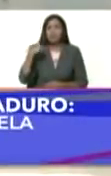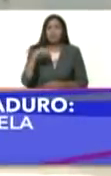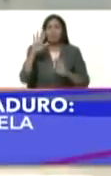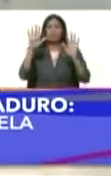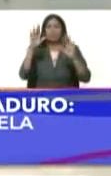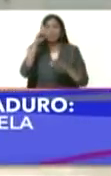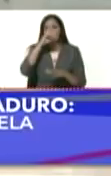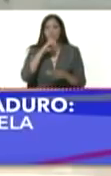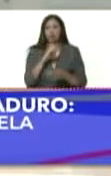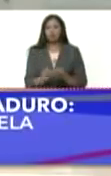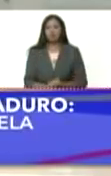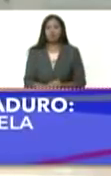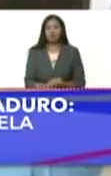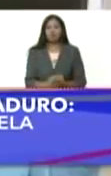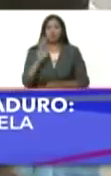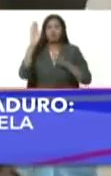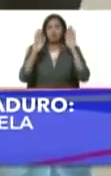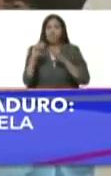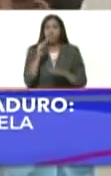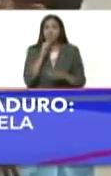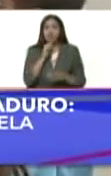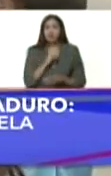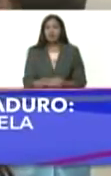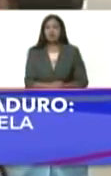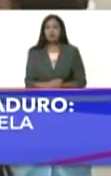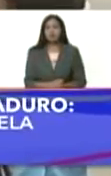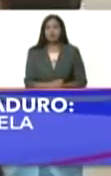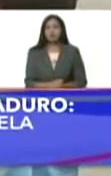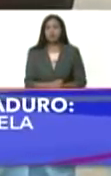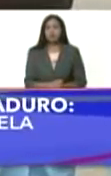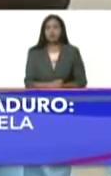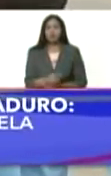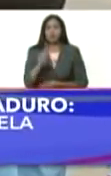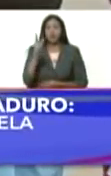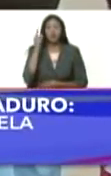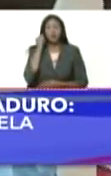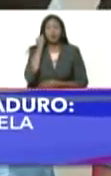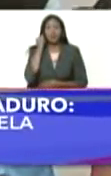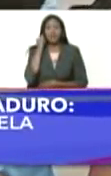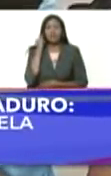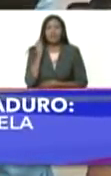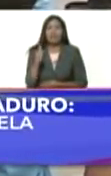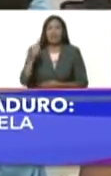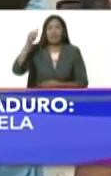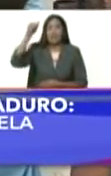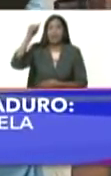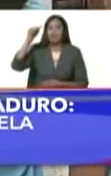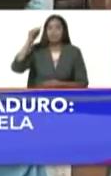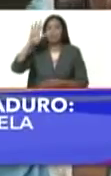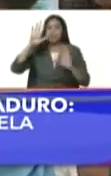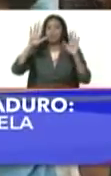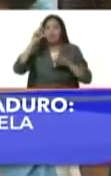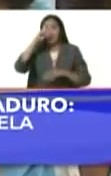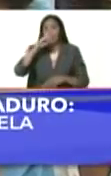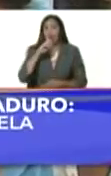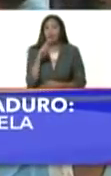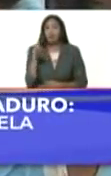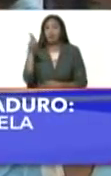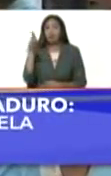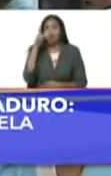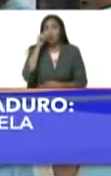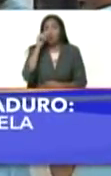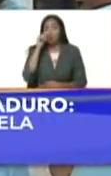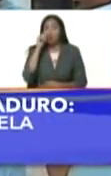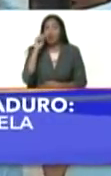años. Mira, Hergenlin es alta, tiene 10 años. Gabriel Escalona, ¿no?, que